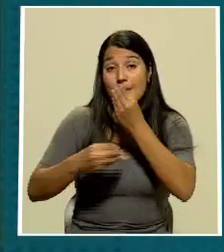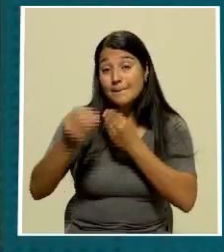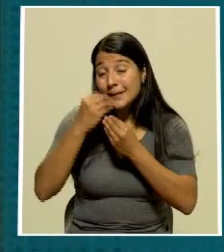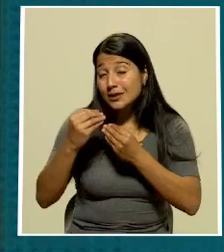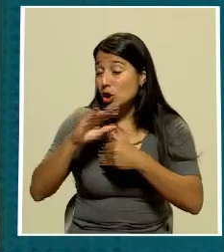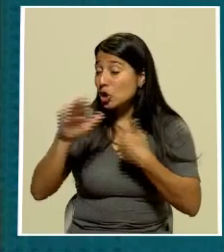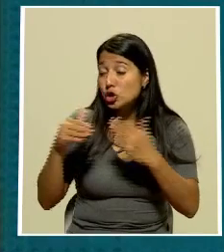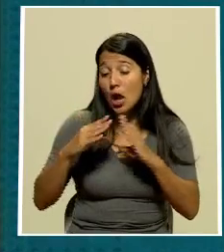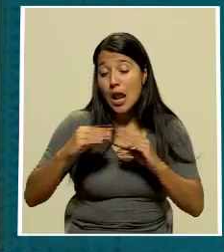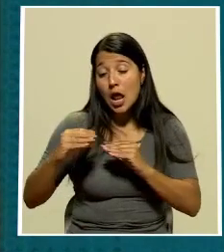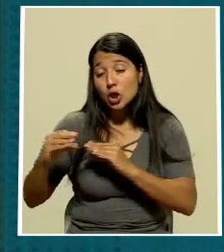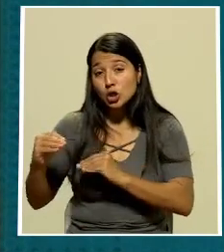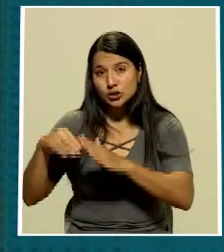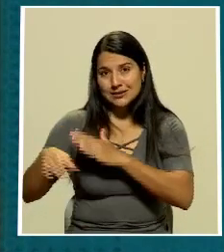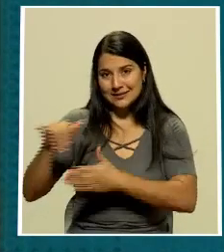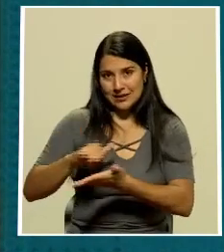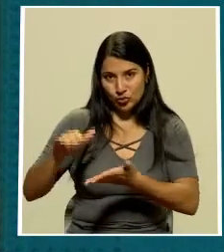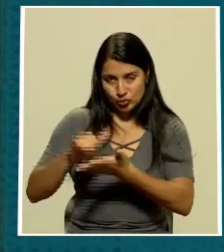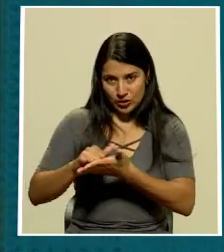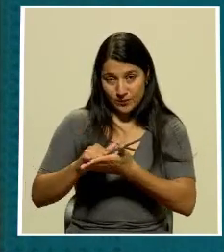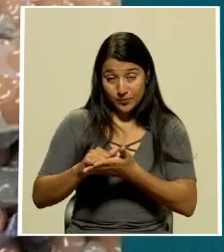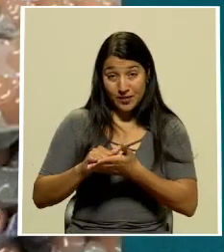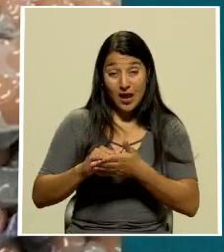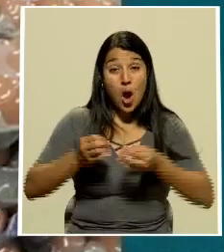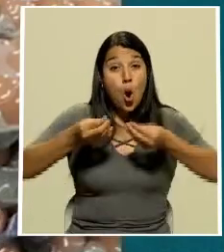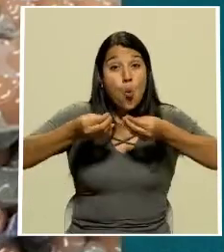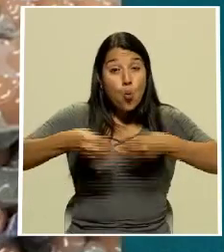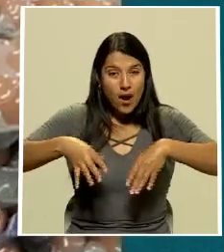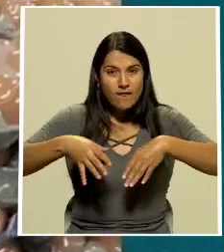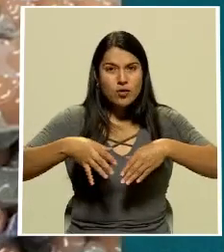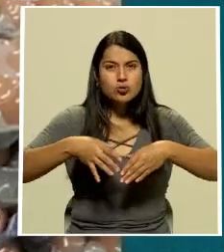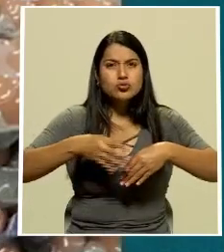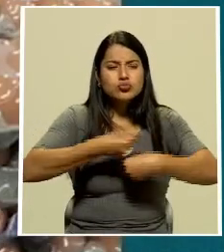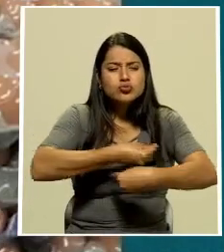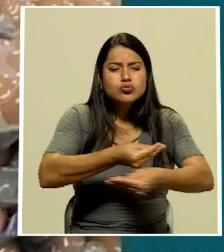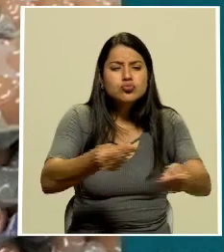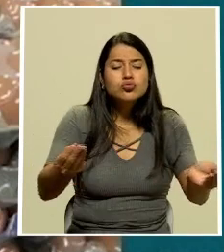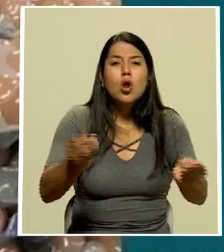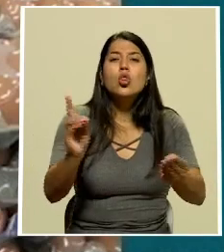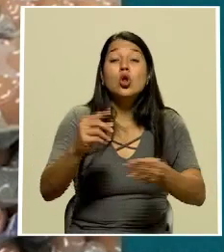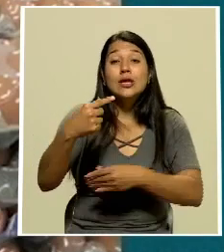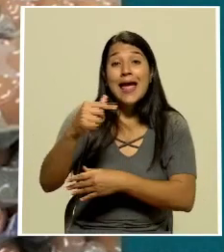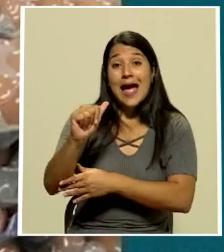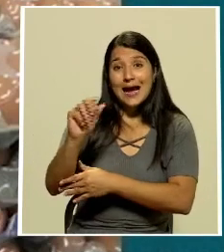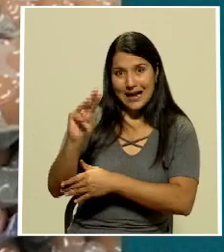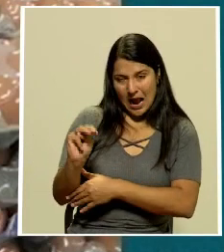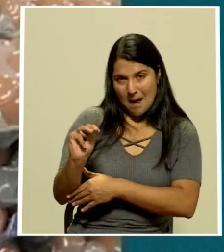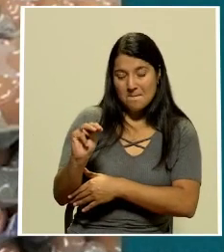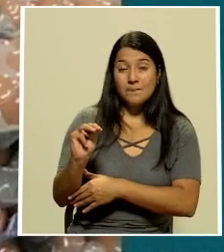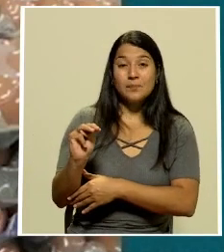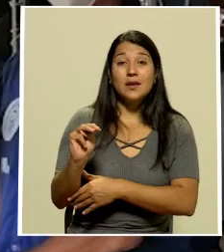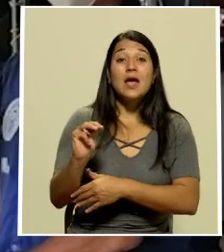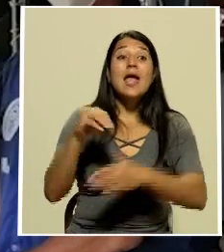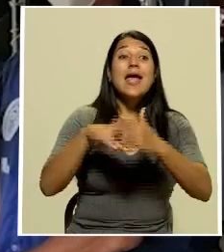las noches en San José. Los huevos se repartirán en la gran área metropolitana a hogares del